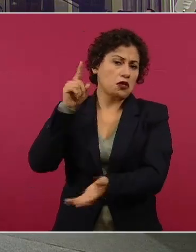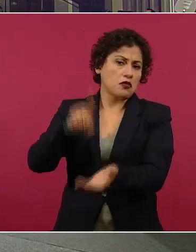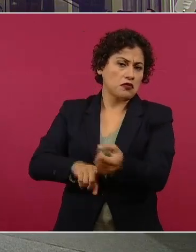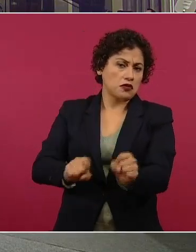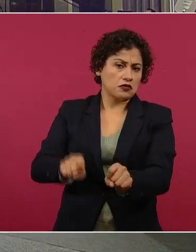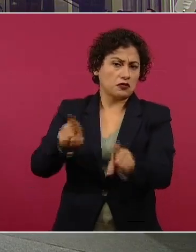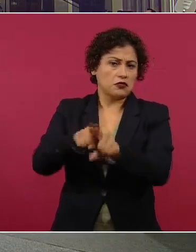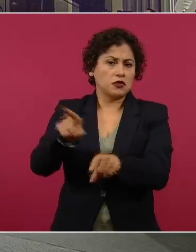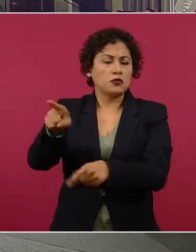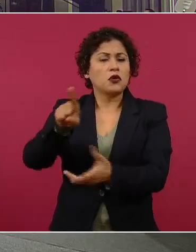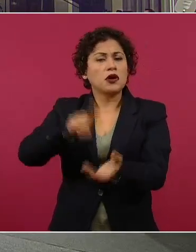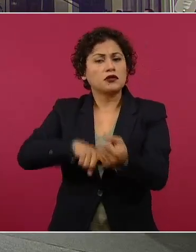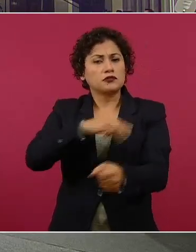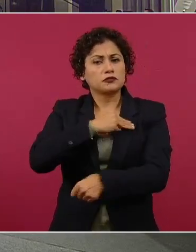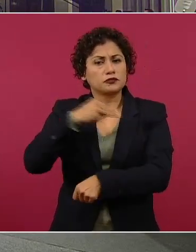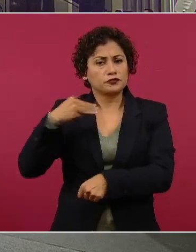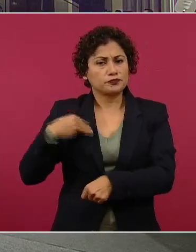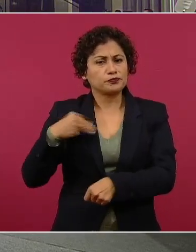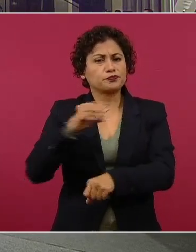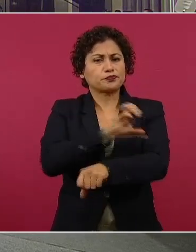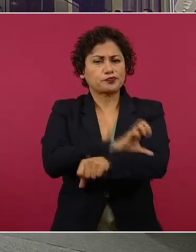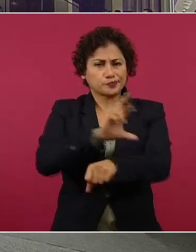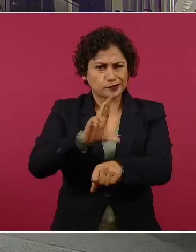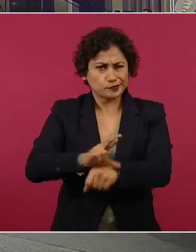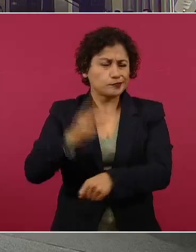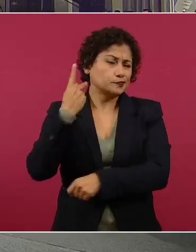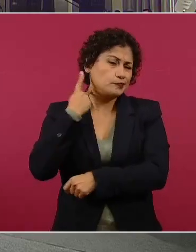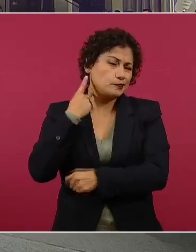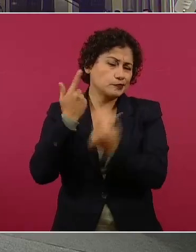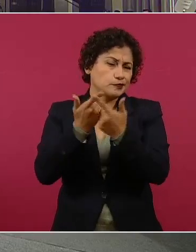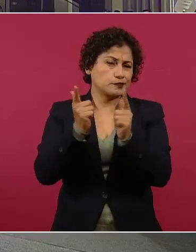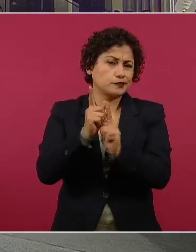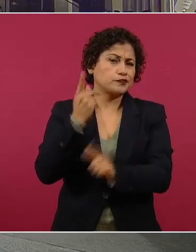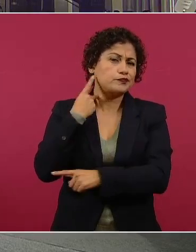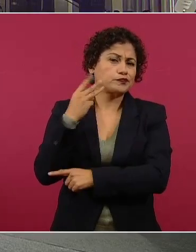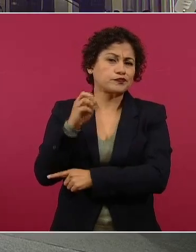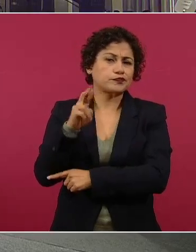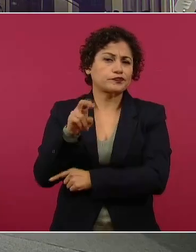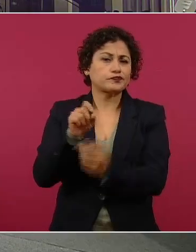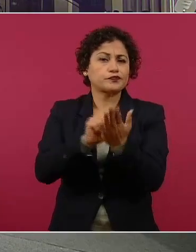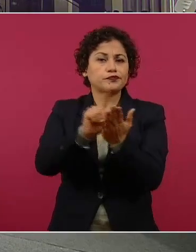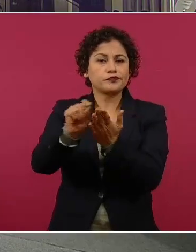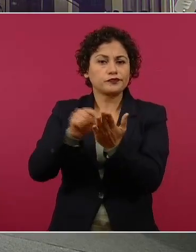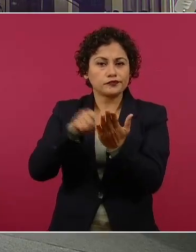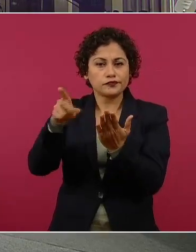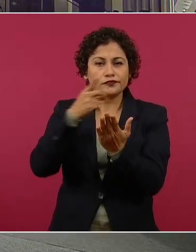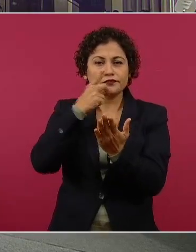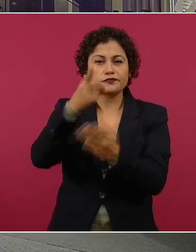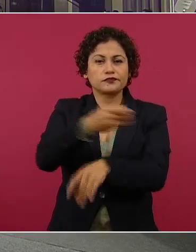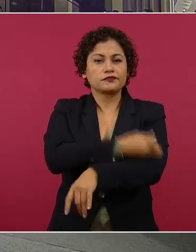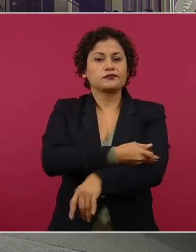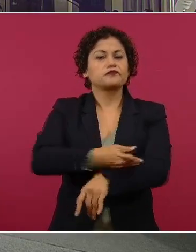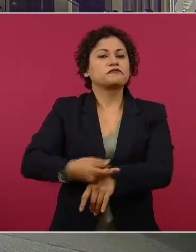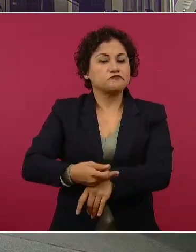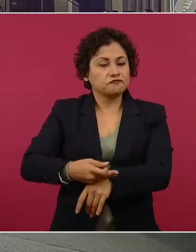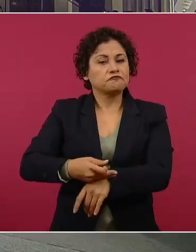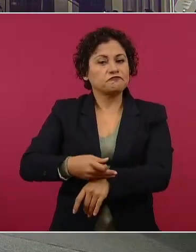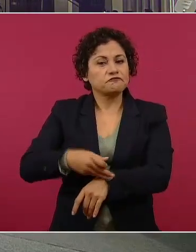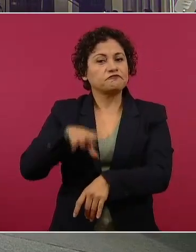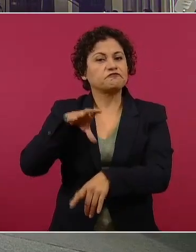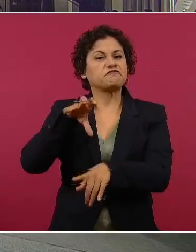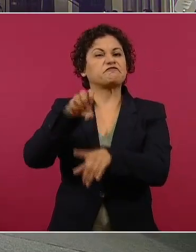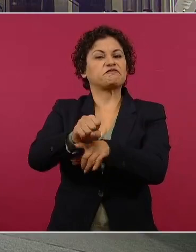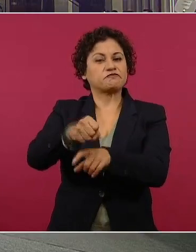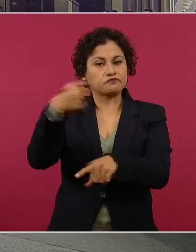como integrante del equipo de coordinación política de Morena, y que en su tuit personal dice: nuestra familia no descansará hasta encontrar responsables de